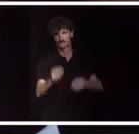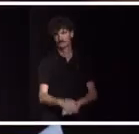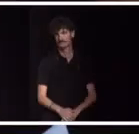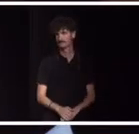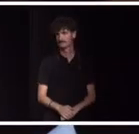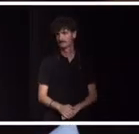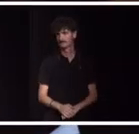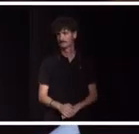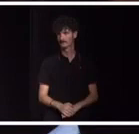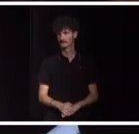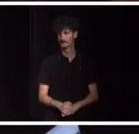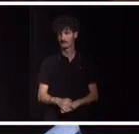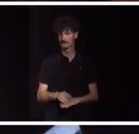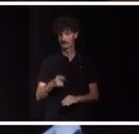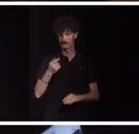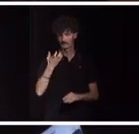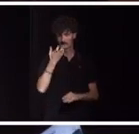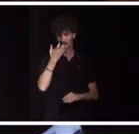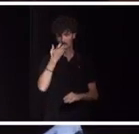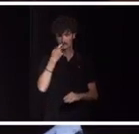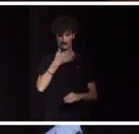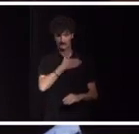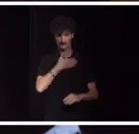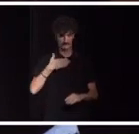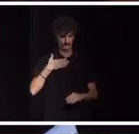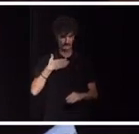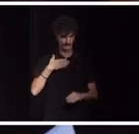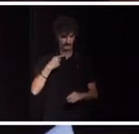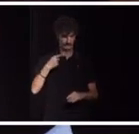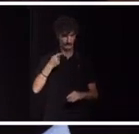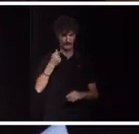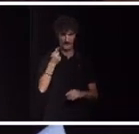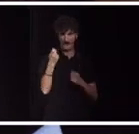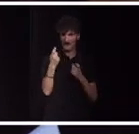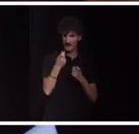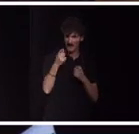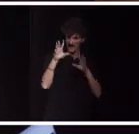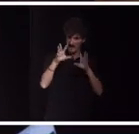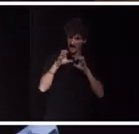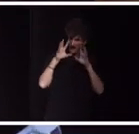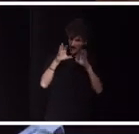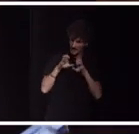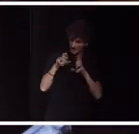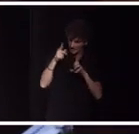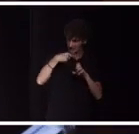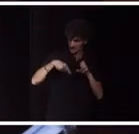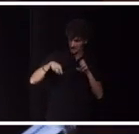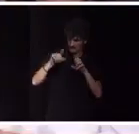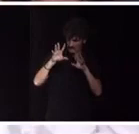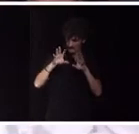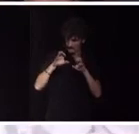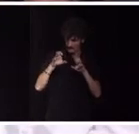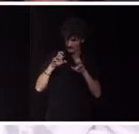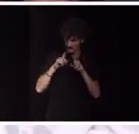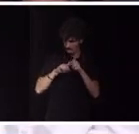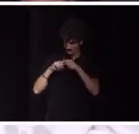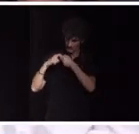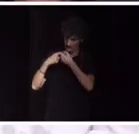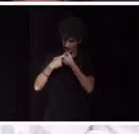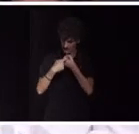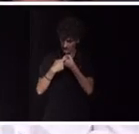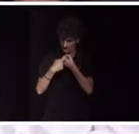Yo tuve la posibilidad de aprender la primera movilización en la que yo pude